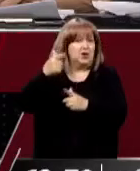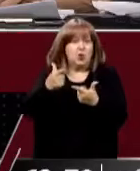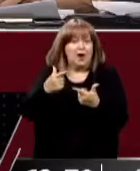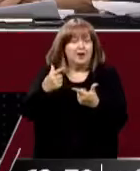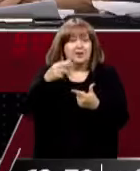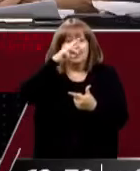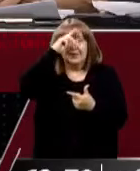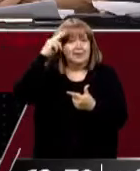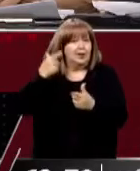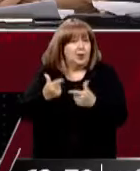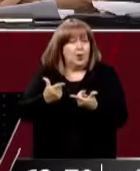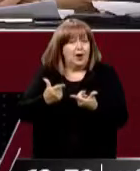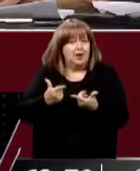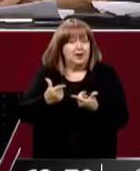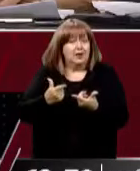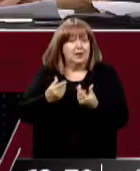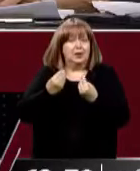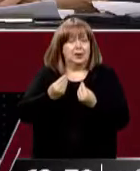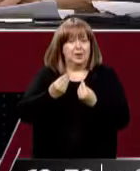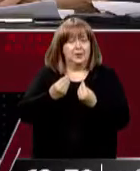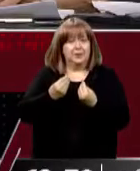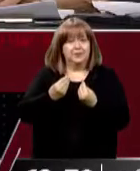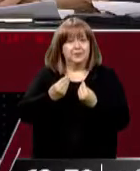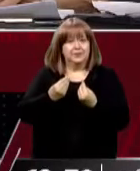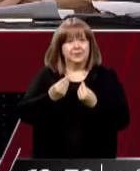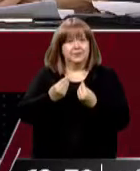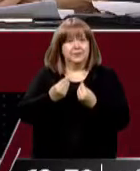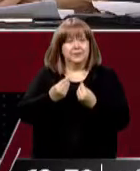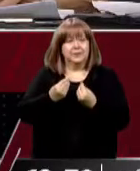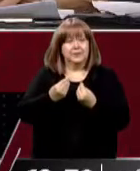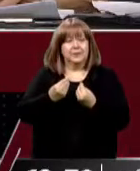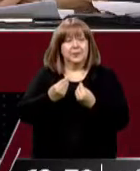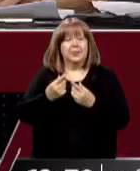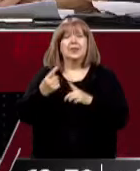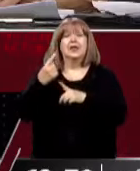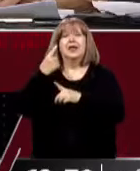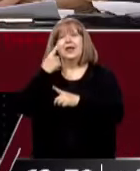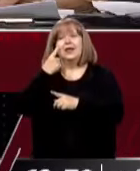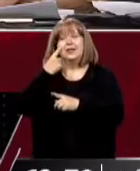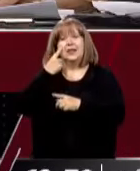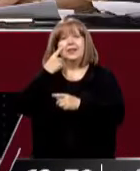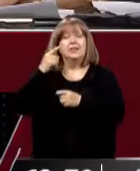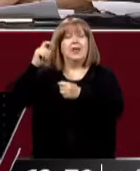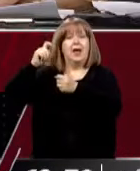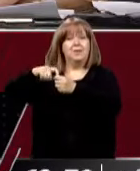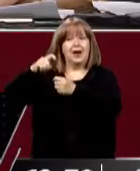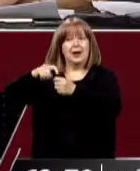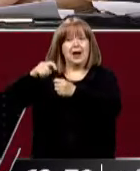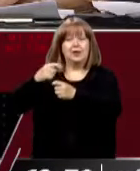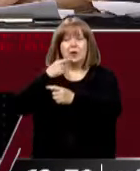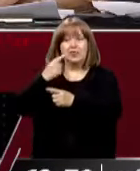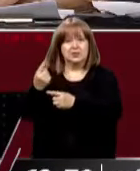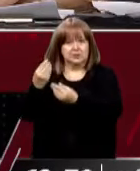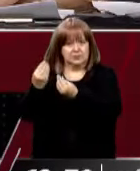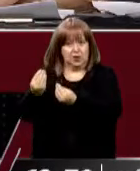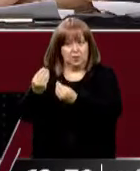ancestros y su condición de originarios? El intendente Malargüe también va a recibir su carta de documento, porque la negación del otro